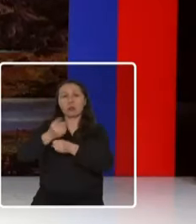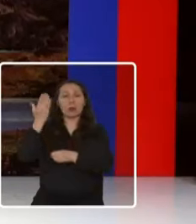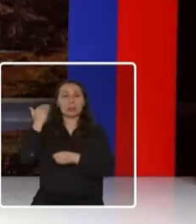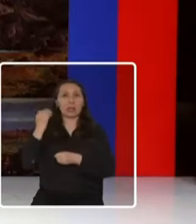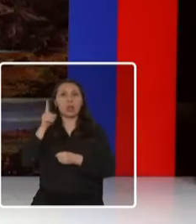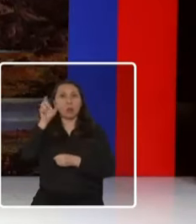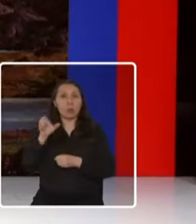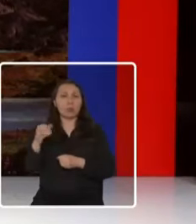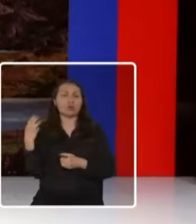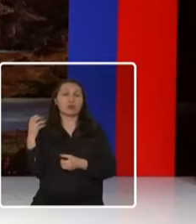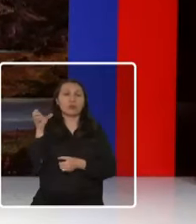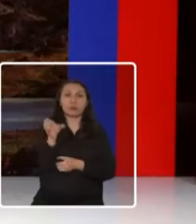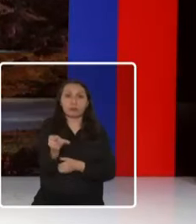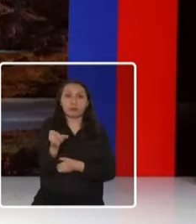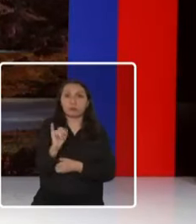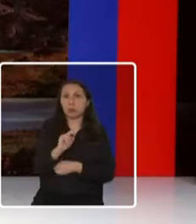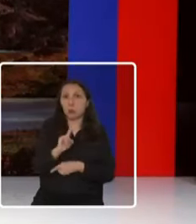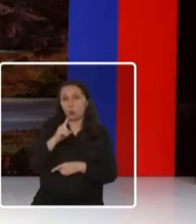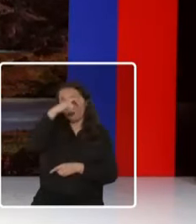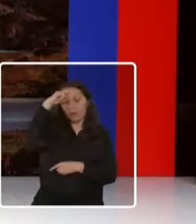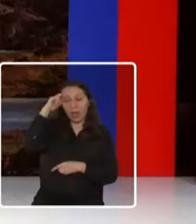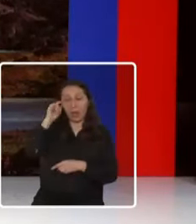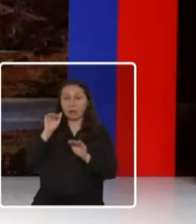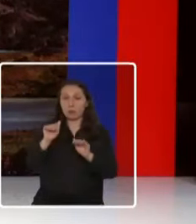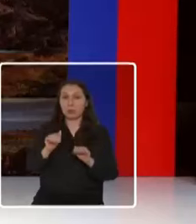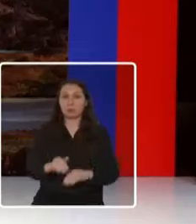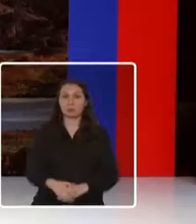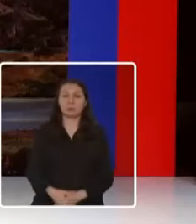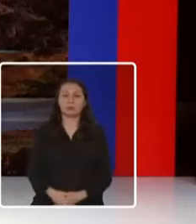pasado, del verano pasado.